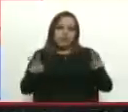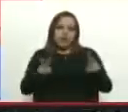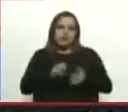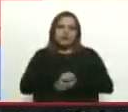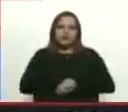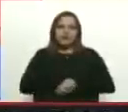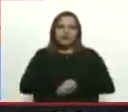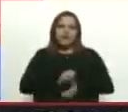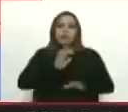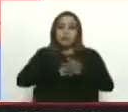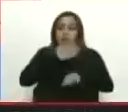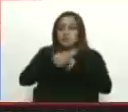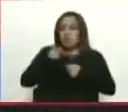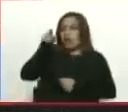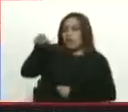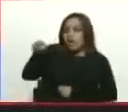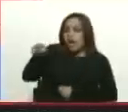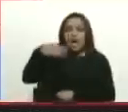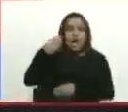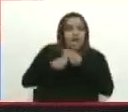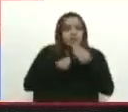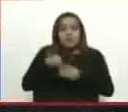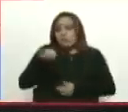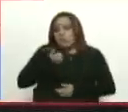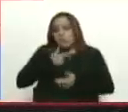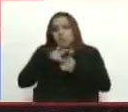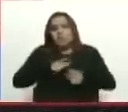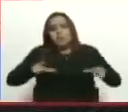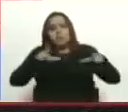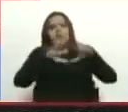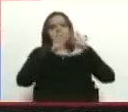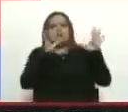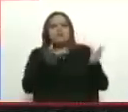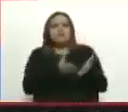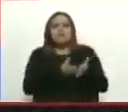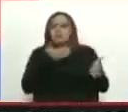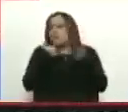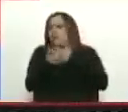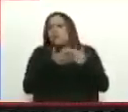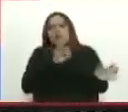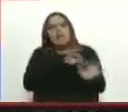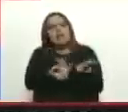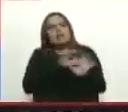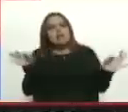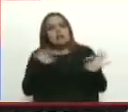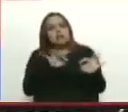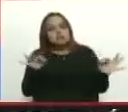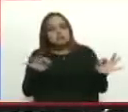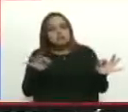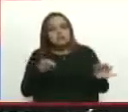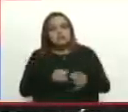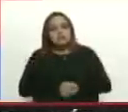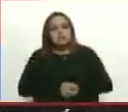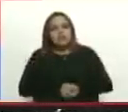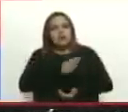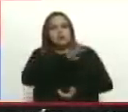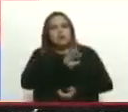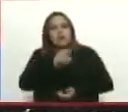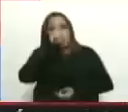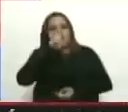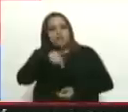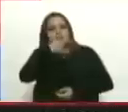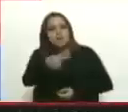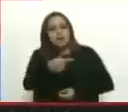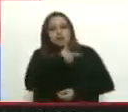Porque así como lo hicieron allá, lo hacen en cualquier lugar del mundo. Y no les importa nada. Y 40 años después van a esperar que les